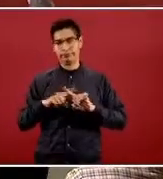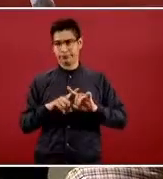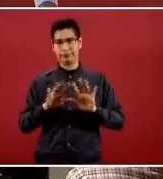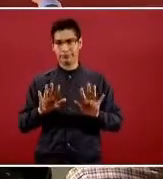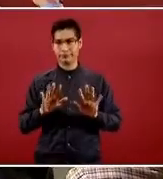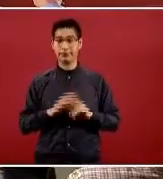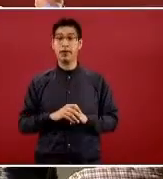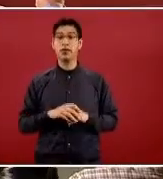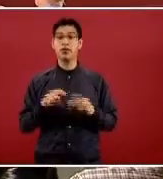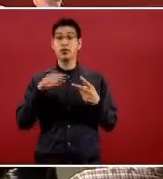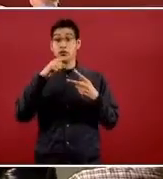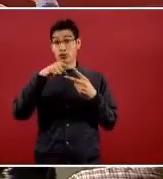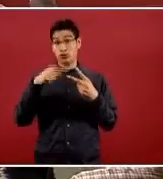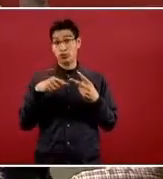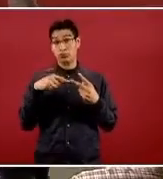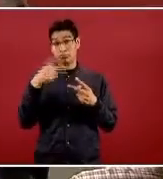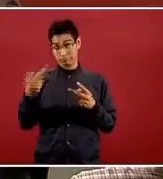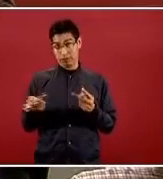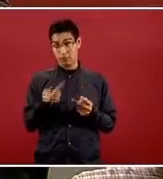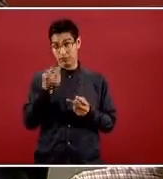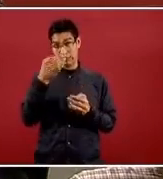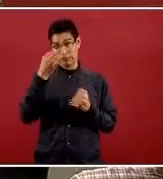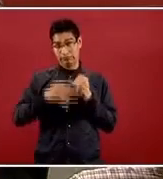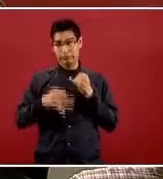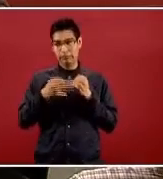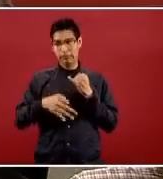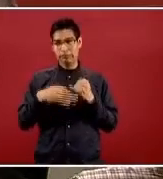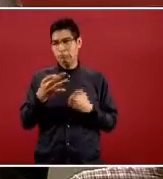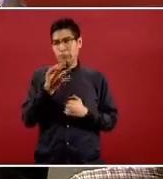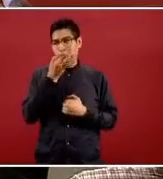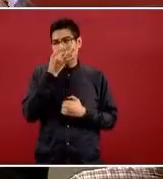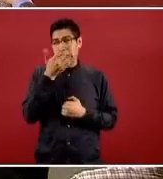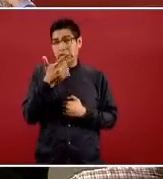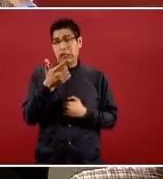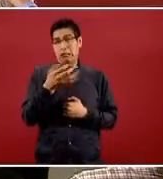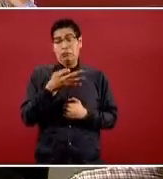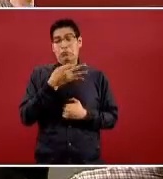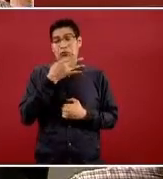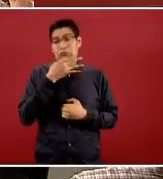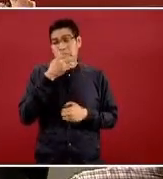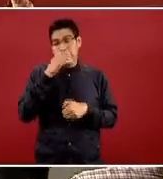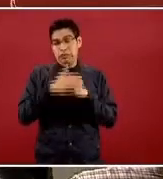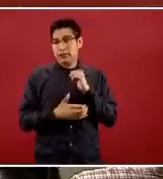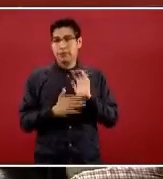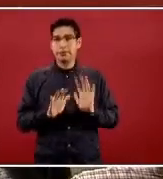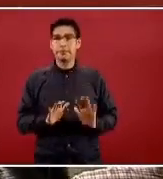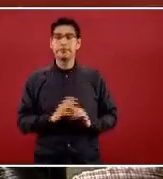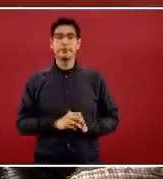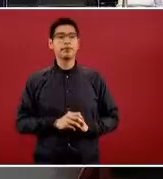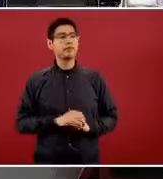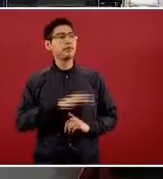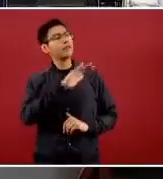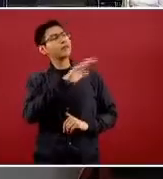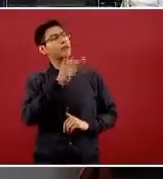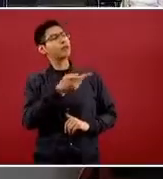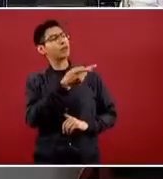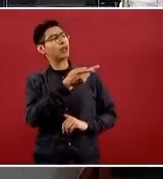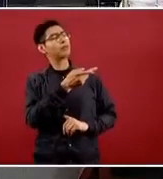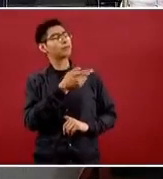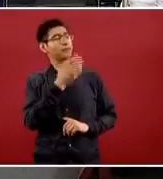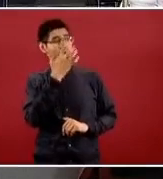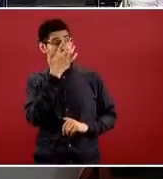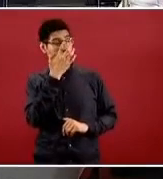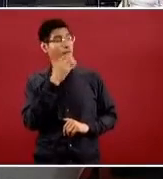con las últimas dos preguntas. Me anuncian que nos quedan siete minutos. Gracias. Buenas tardes. Preguntarle, ¿cómo van las compras, secretario, subsecretario,